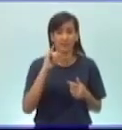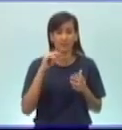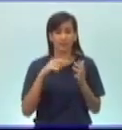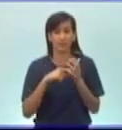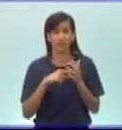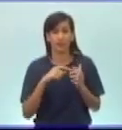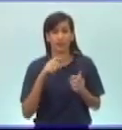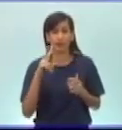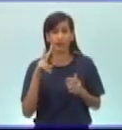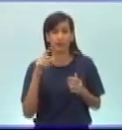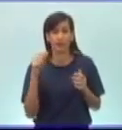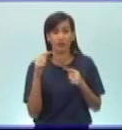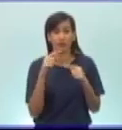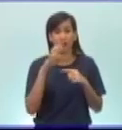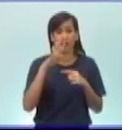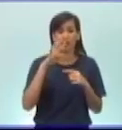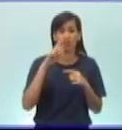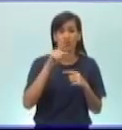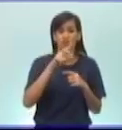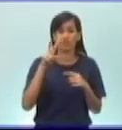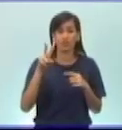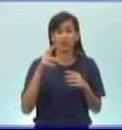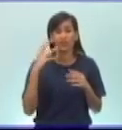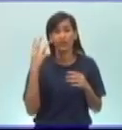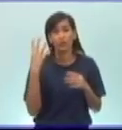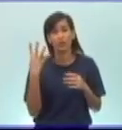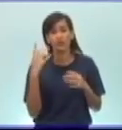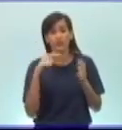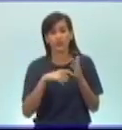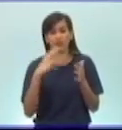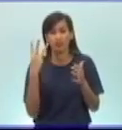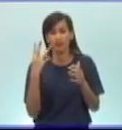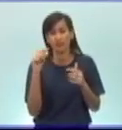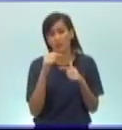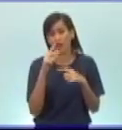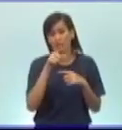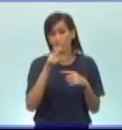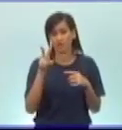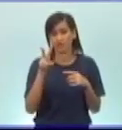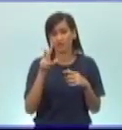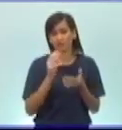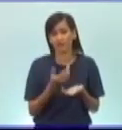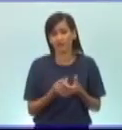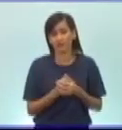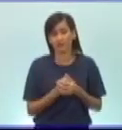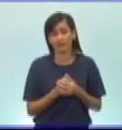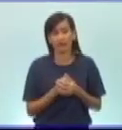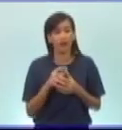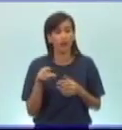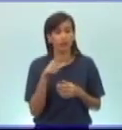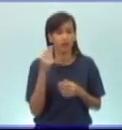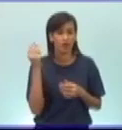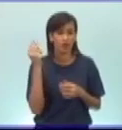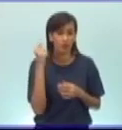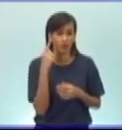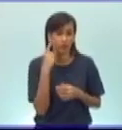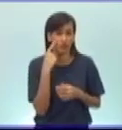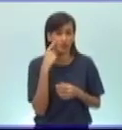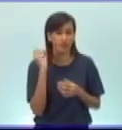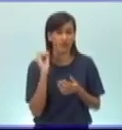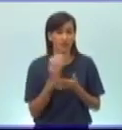3 es igual a 12. Mediante la ampliación que ustedes ya conocen de grado de clases